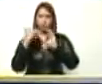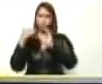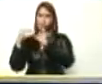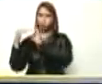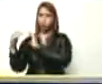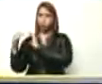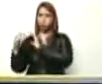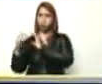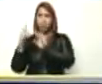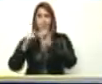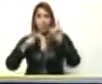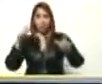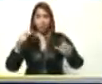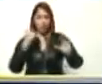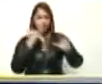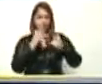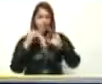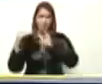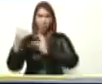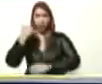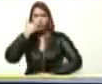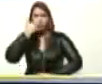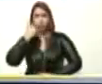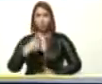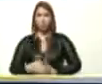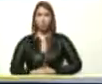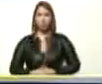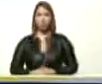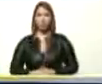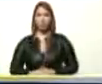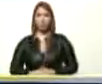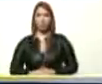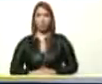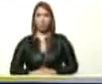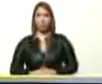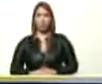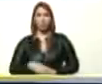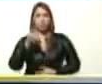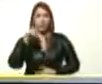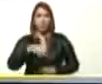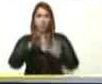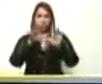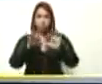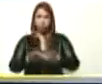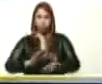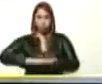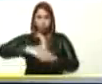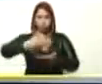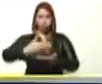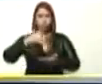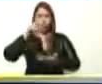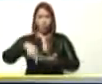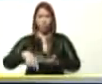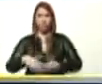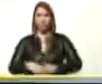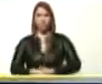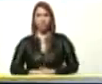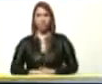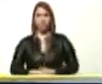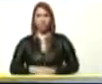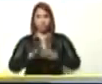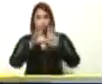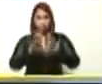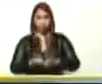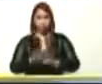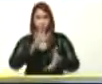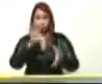para que la gente a través de sus teléfonos a través de sus computadoras a través de su laptop a través de